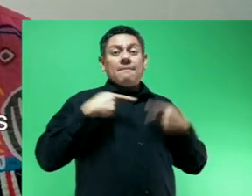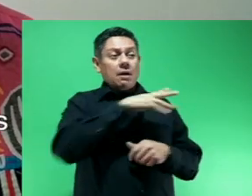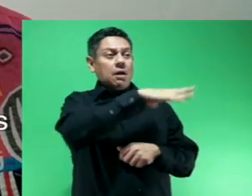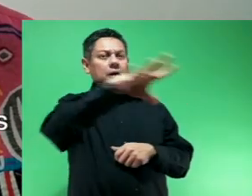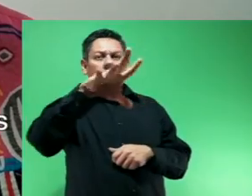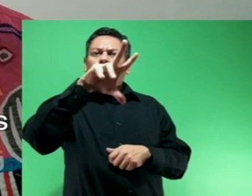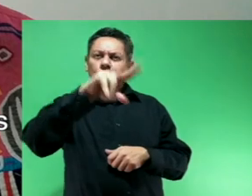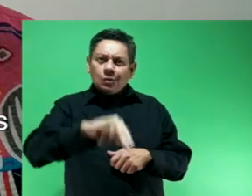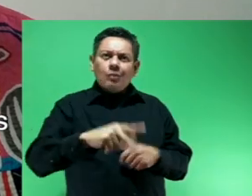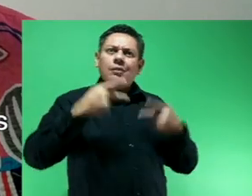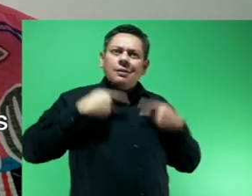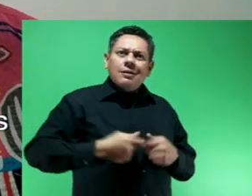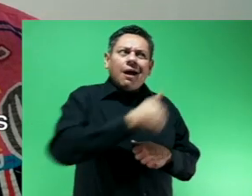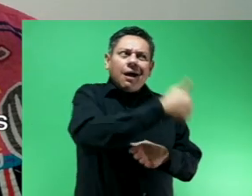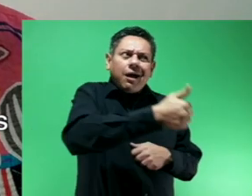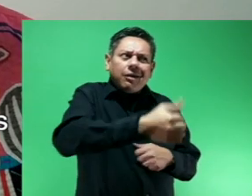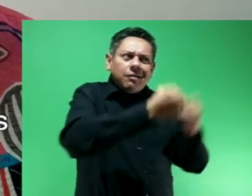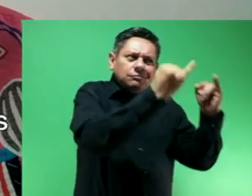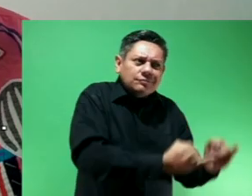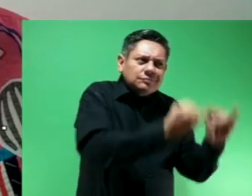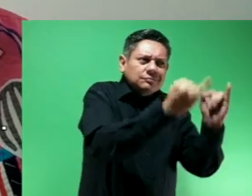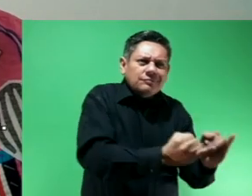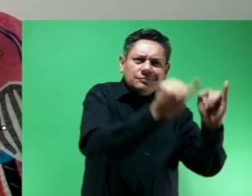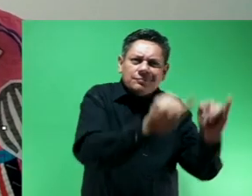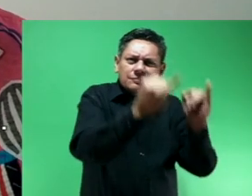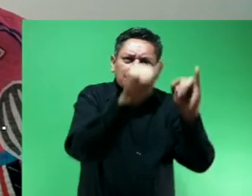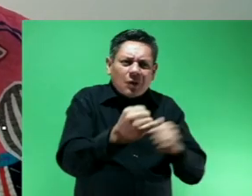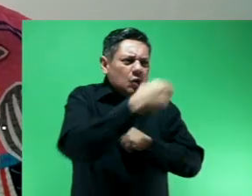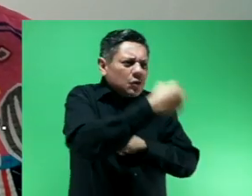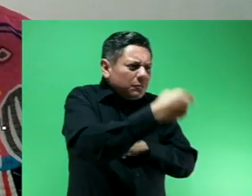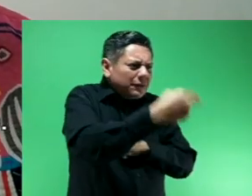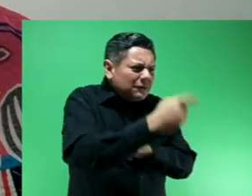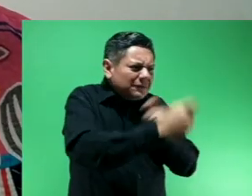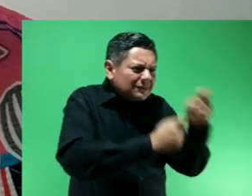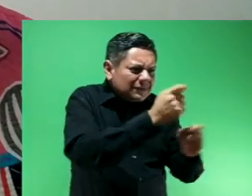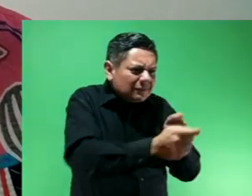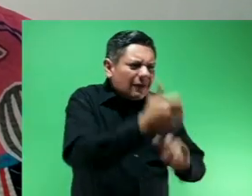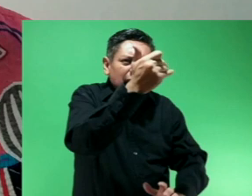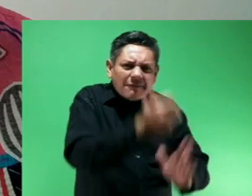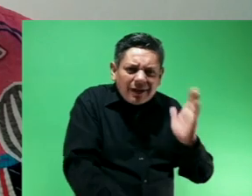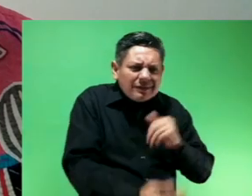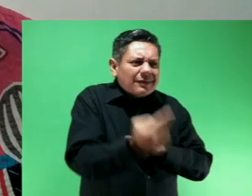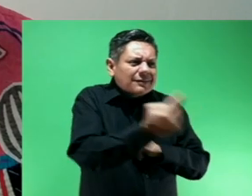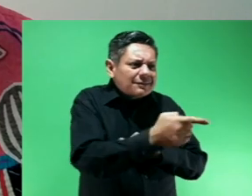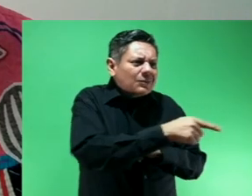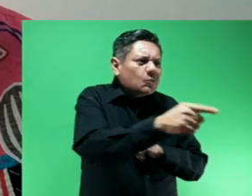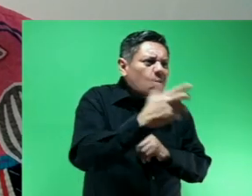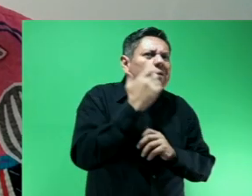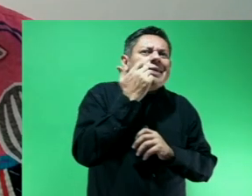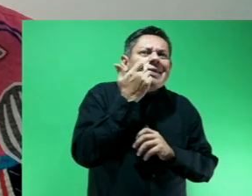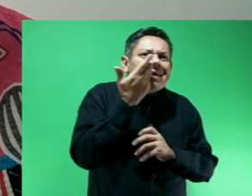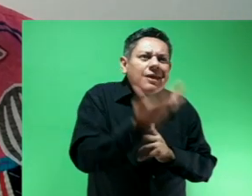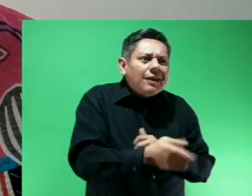sino a las particularidades incluso con nombre propio es un museo que reconoce